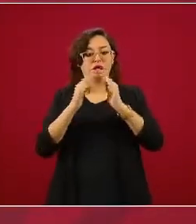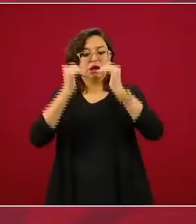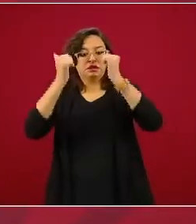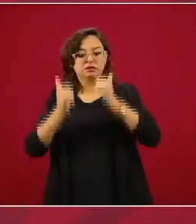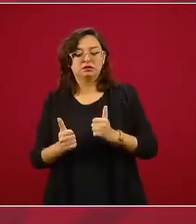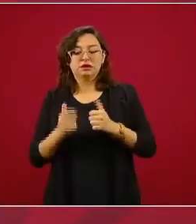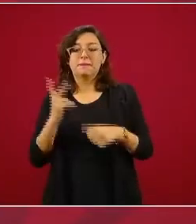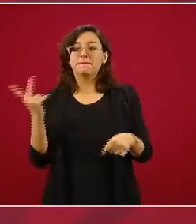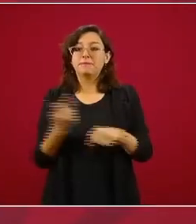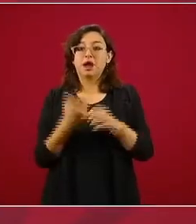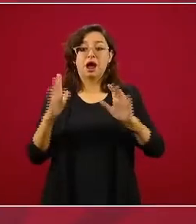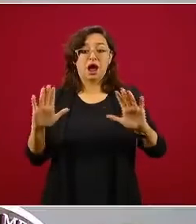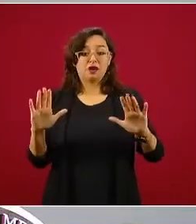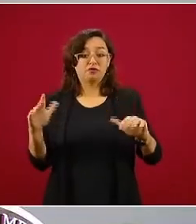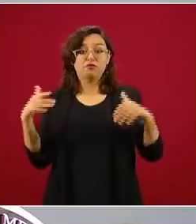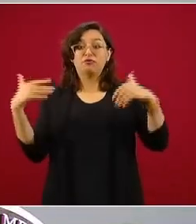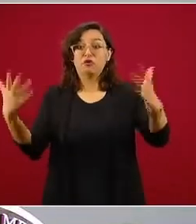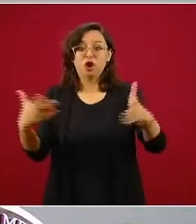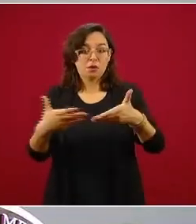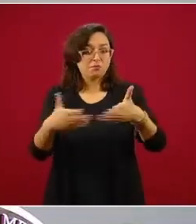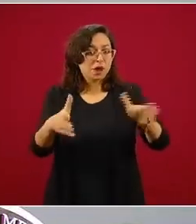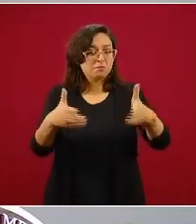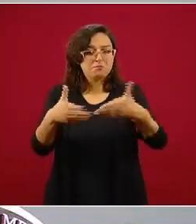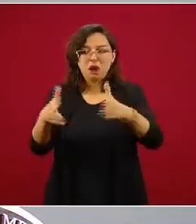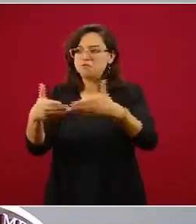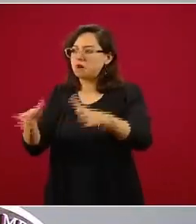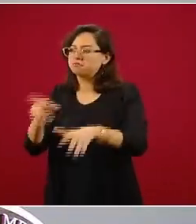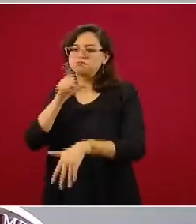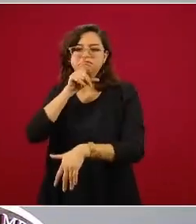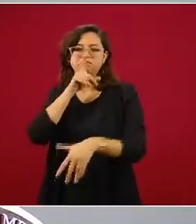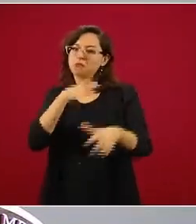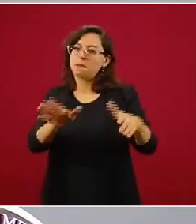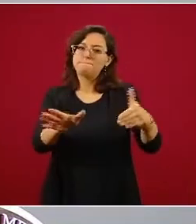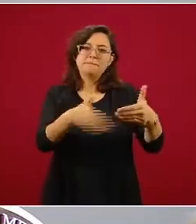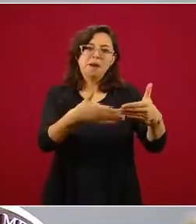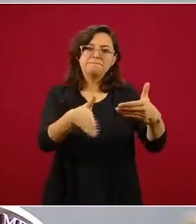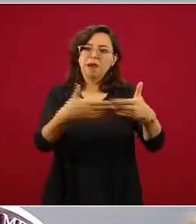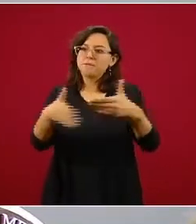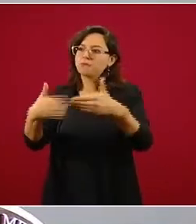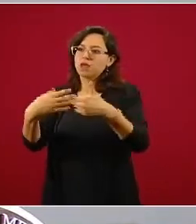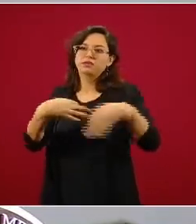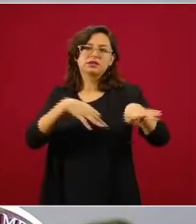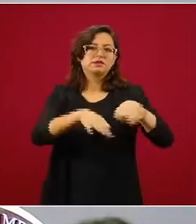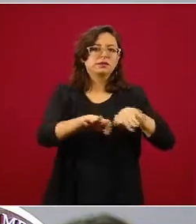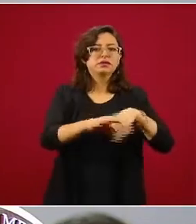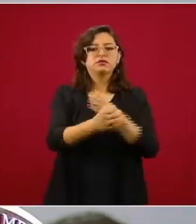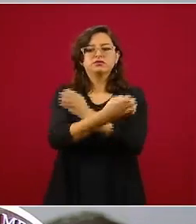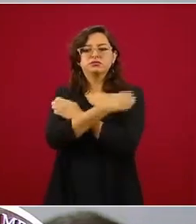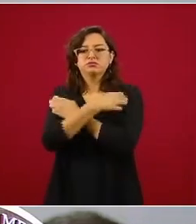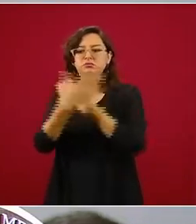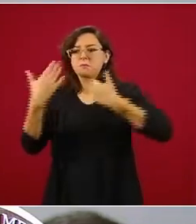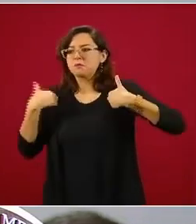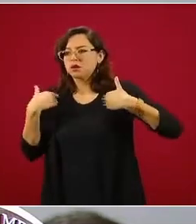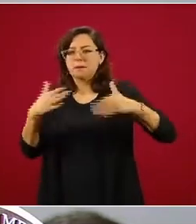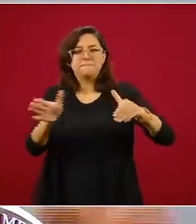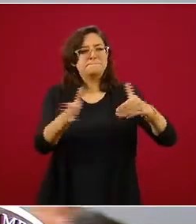los espacios públicos de trabajo, de educación y de recreación,